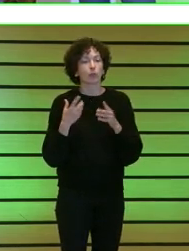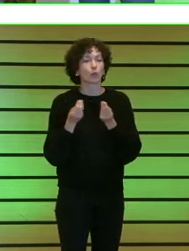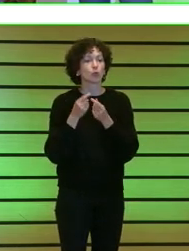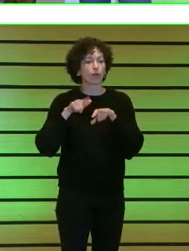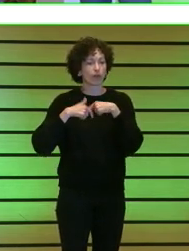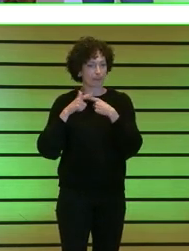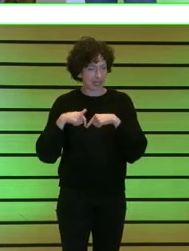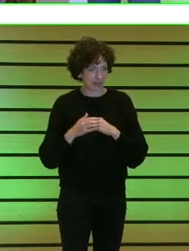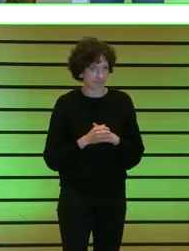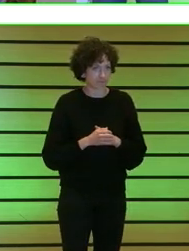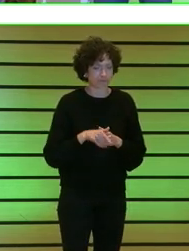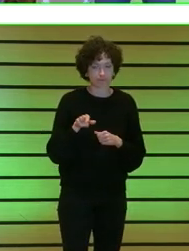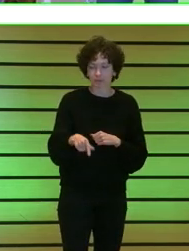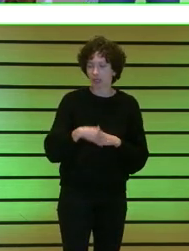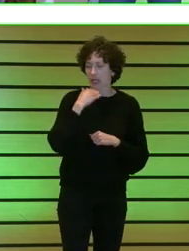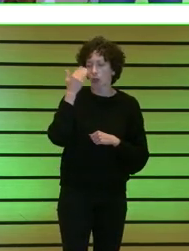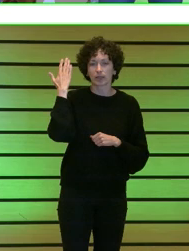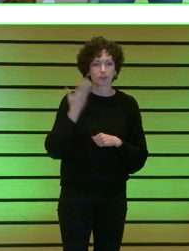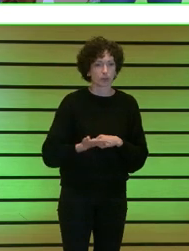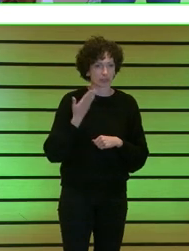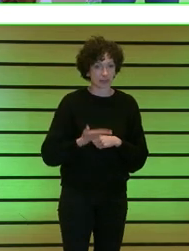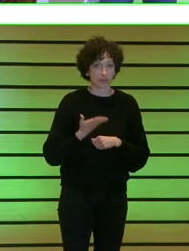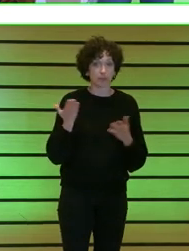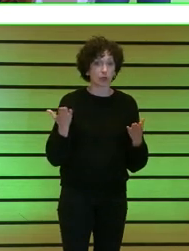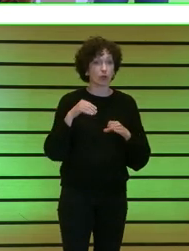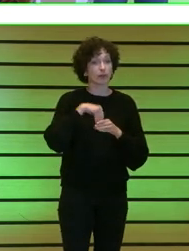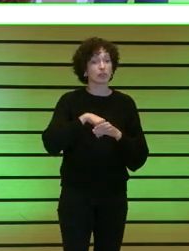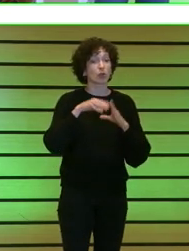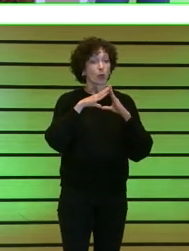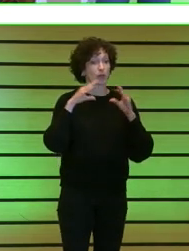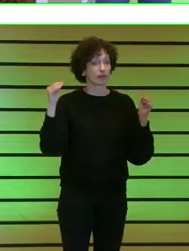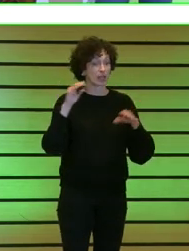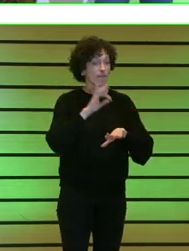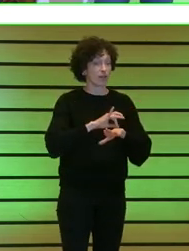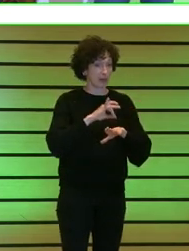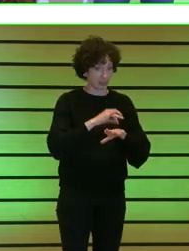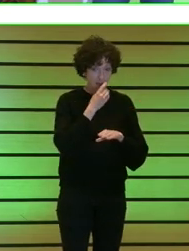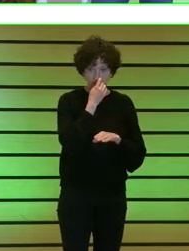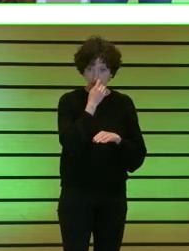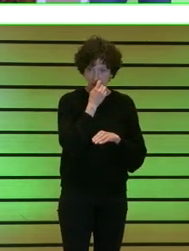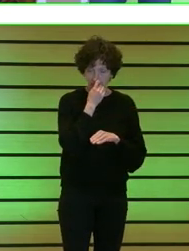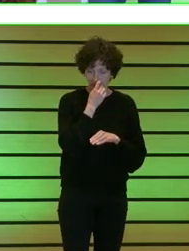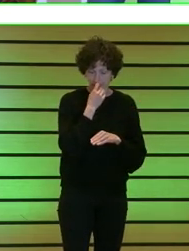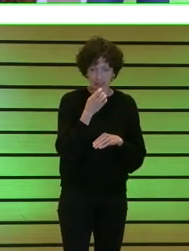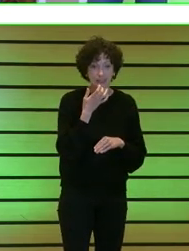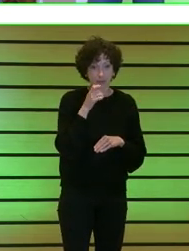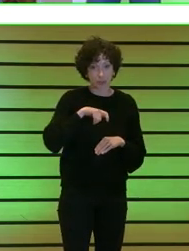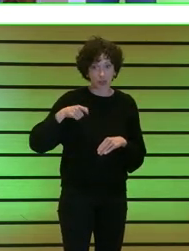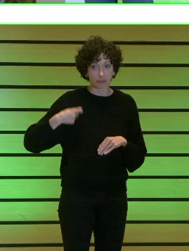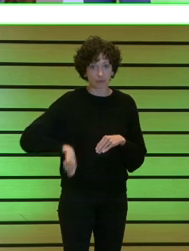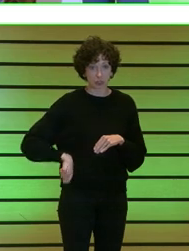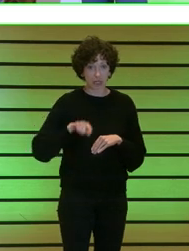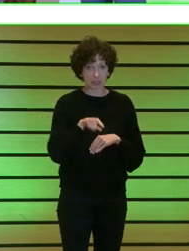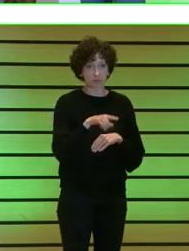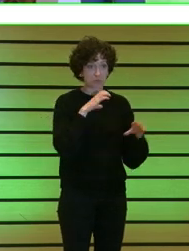siendo algo tan importante os puedo asegurar que las facultades de Medicina de enfermería cuando nos formamos Los profesionales a la comunicación no